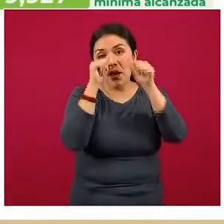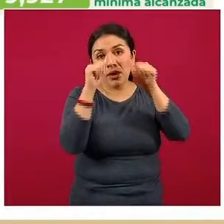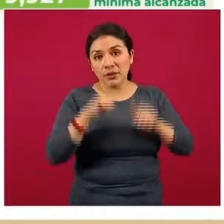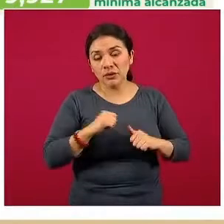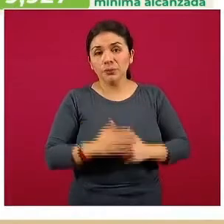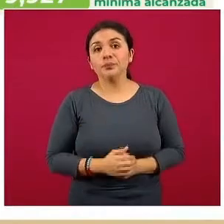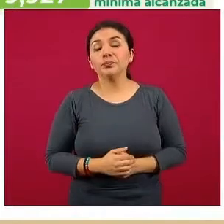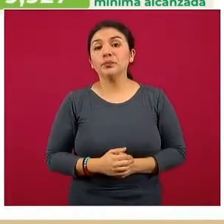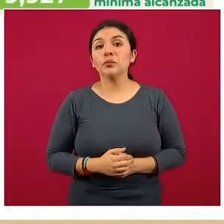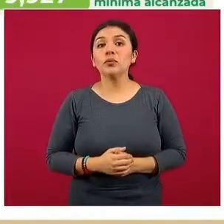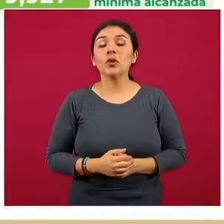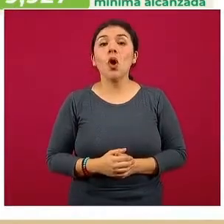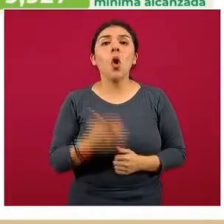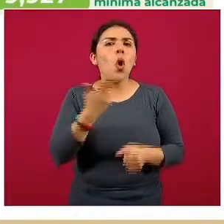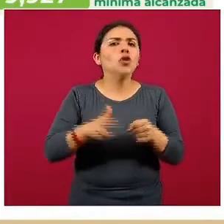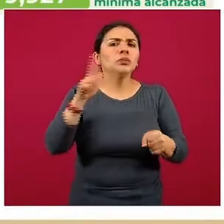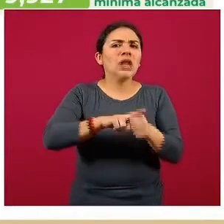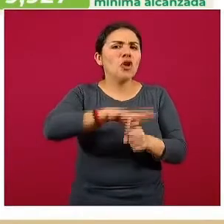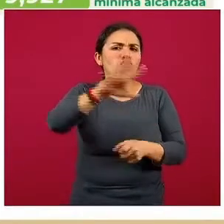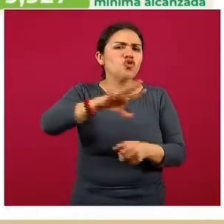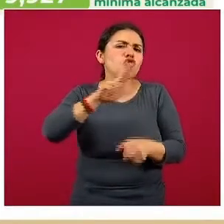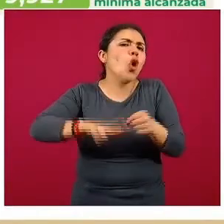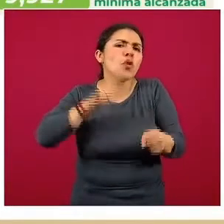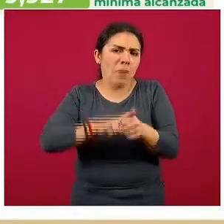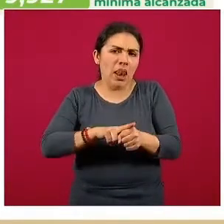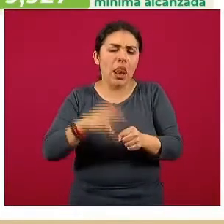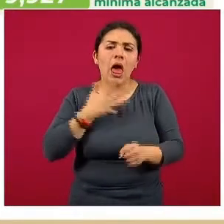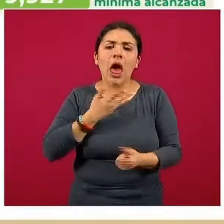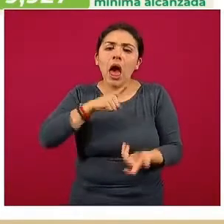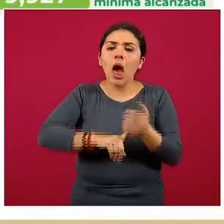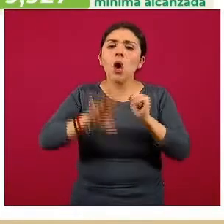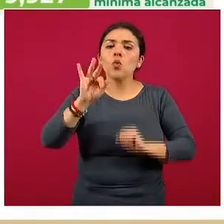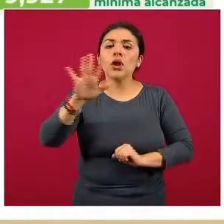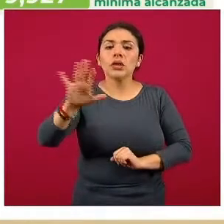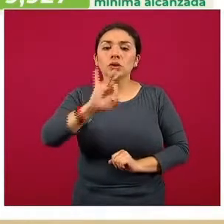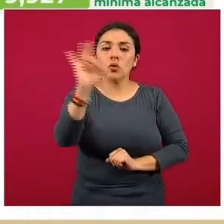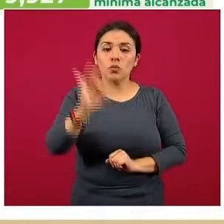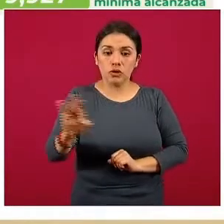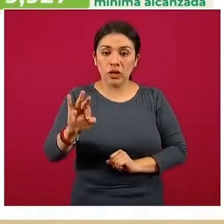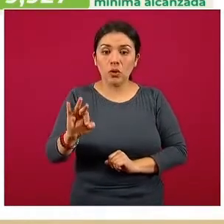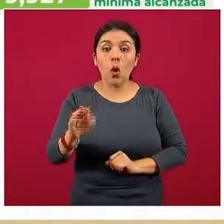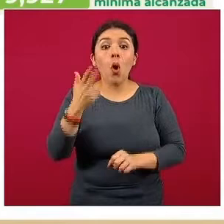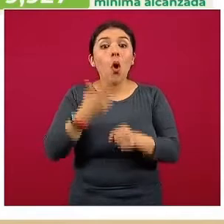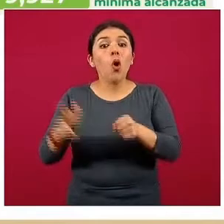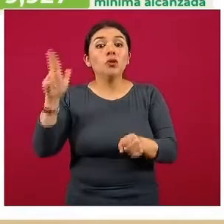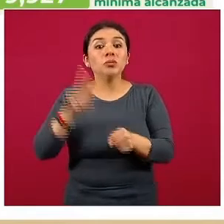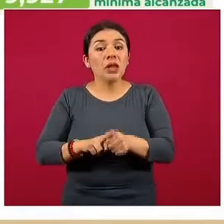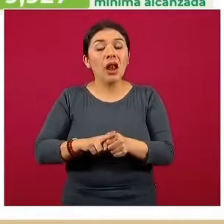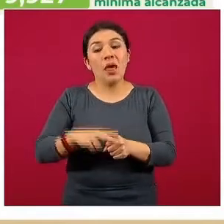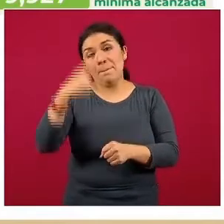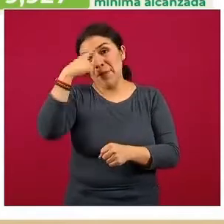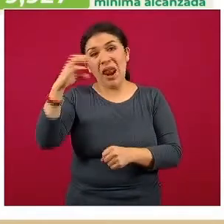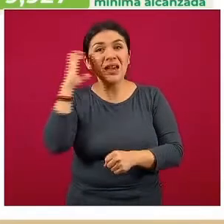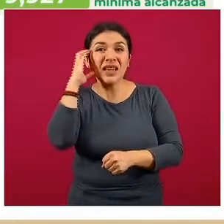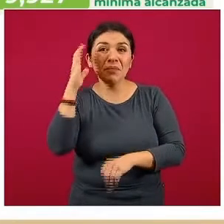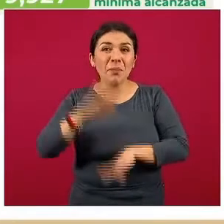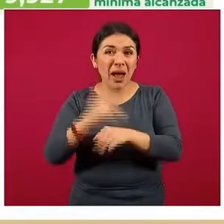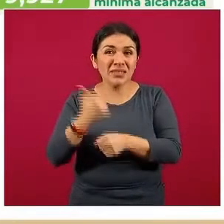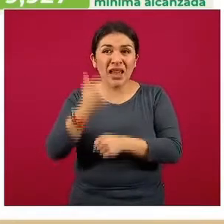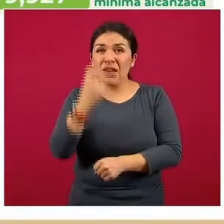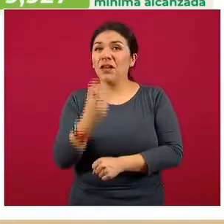Para efectos de la ocupación general a nivel nacional, 45%, y para efectos de las camas con